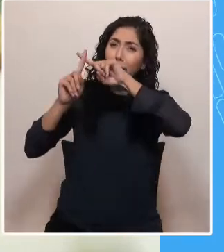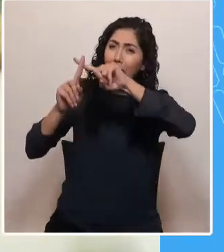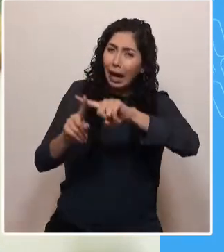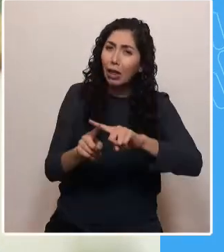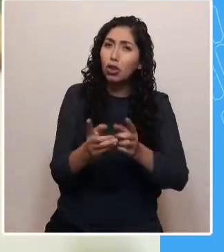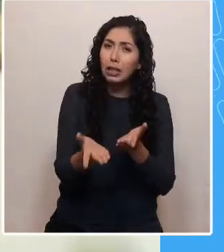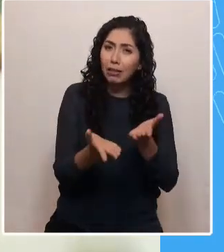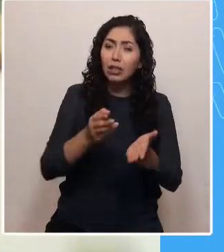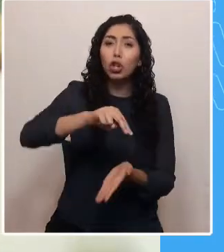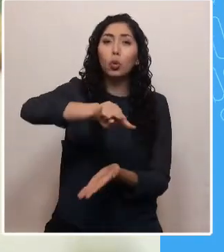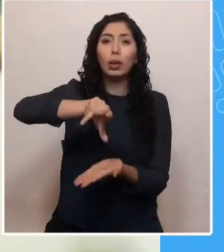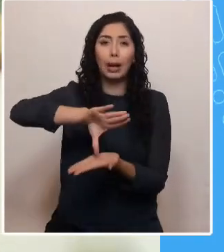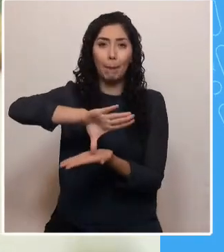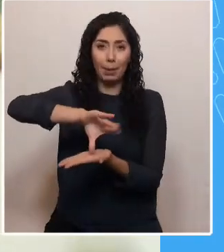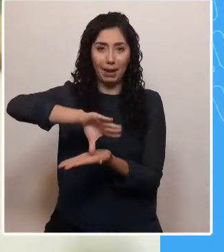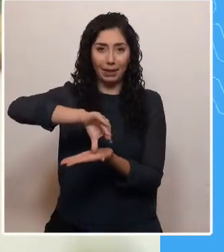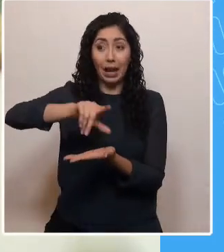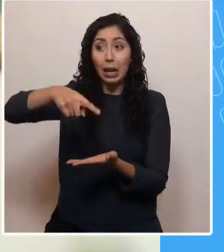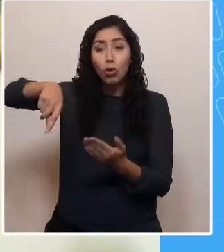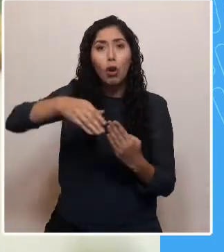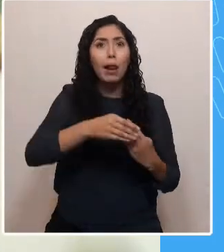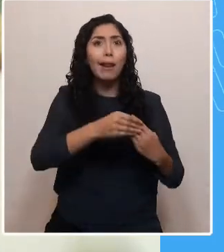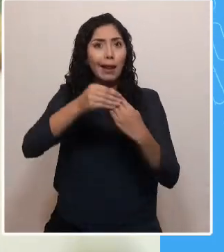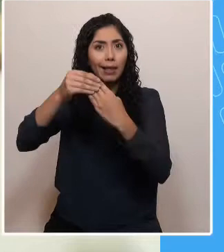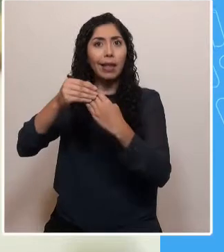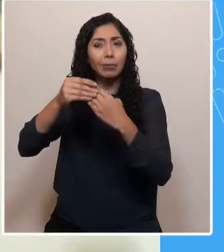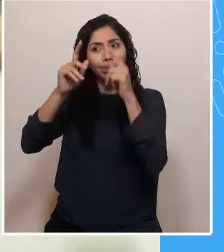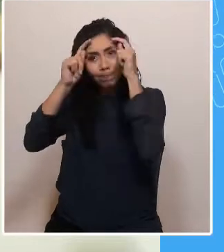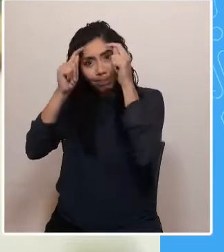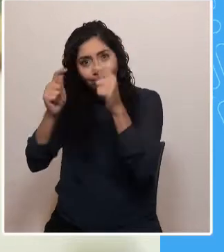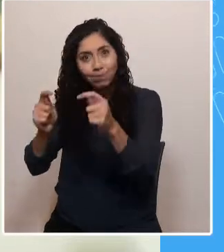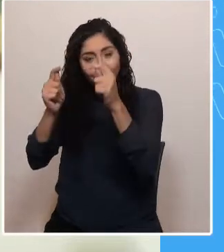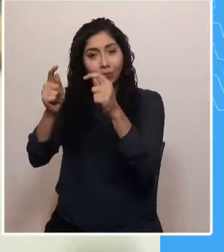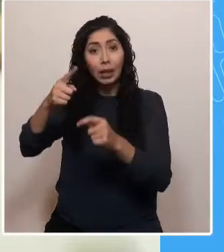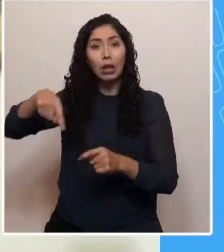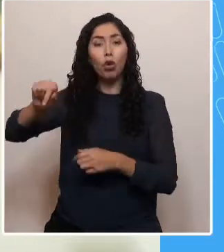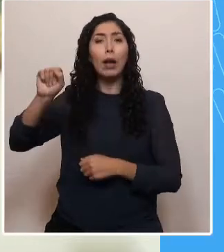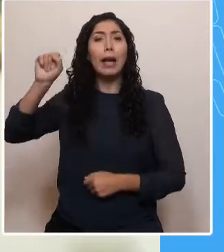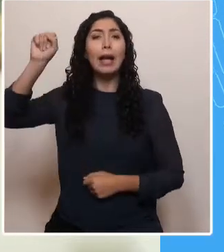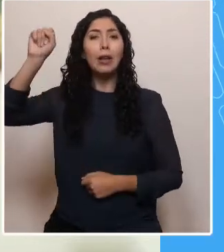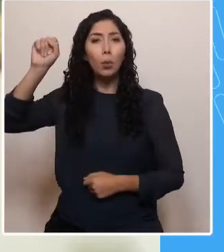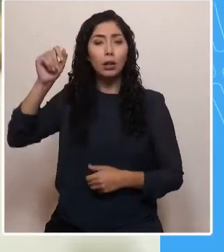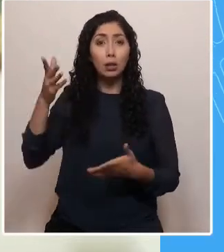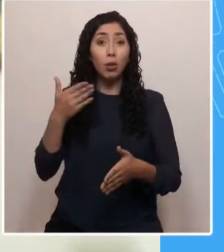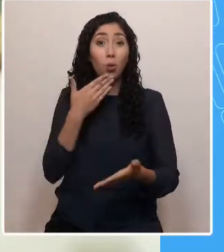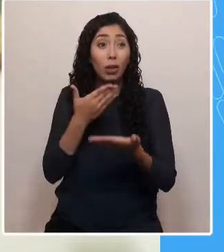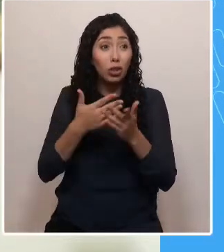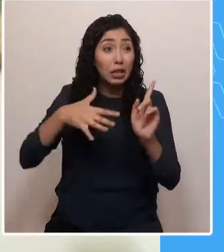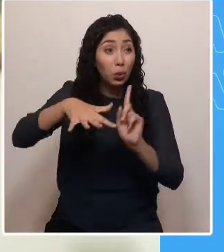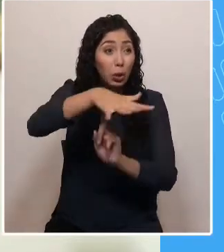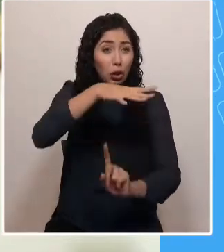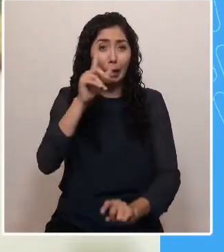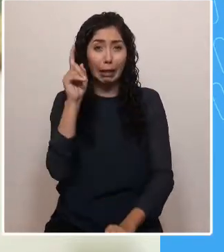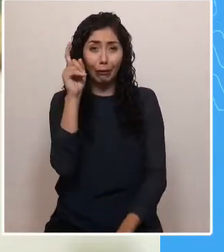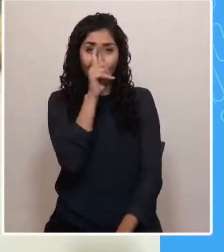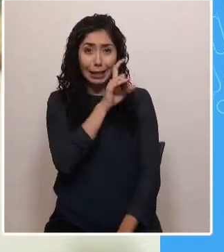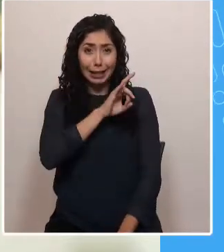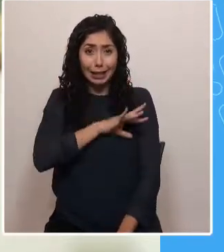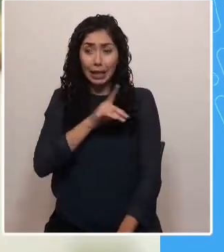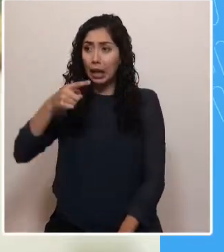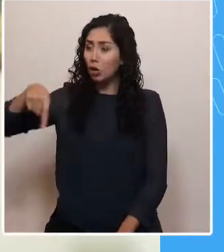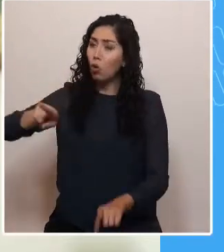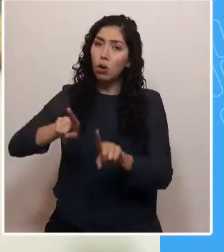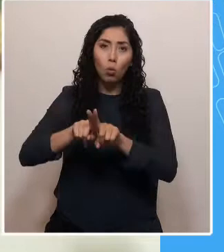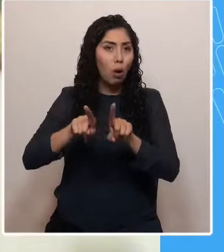patria. Líderes dignos de admirar, héroes que ni aún en los momentos más complejos para Chile han bajado los